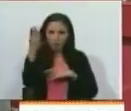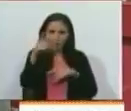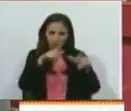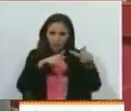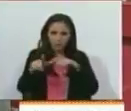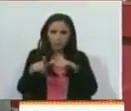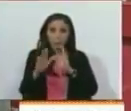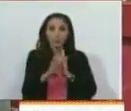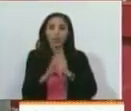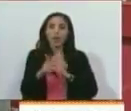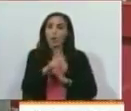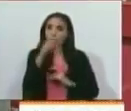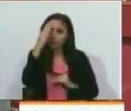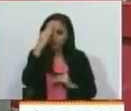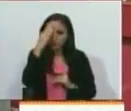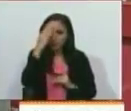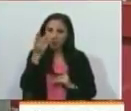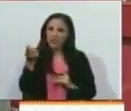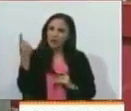ayer,